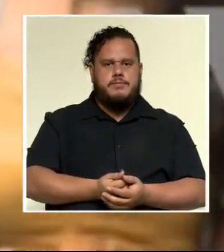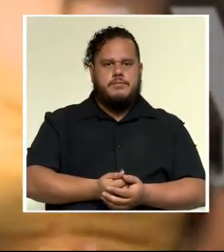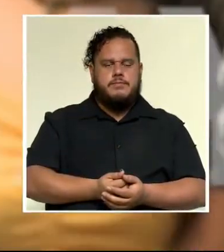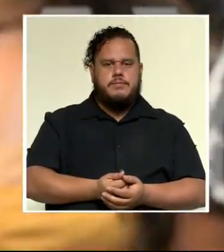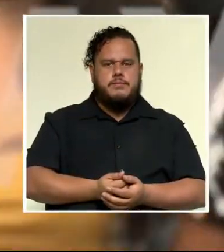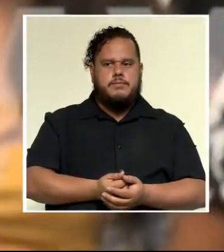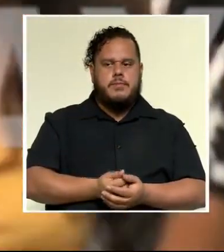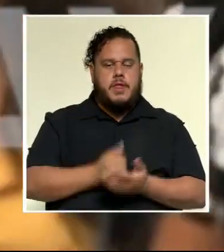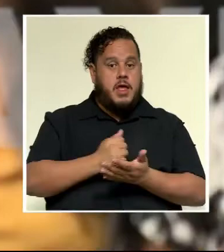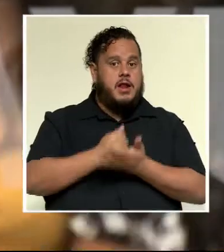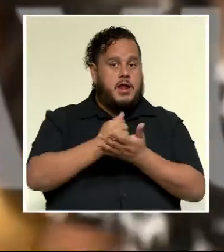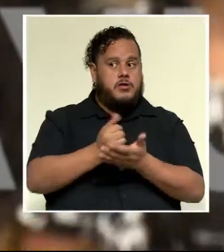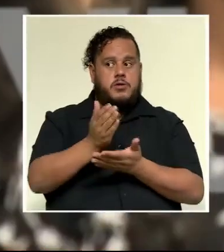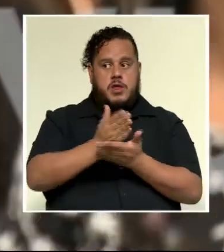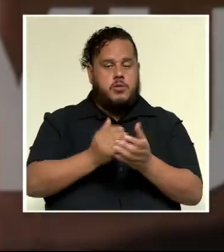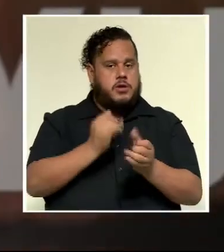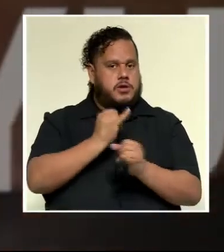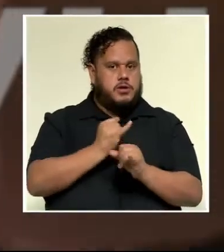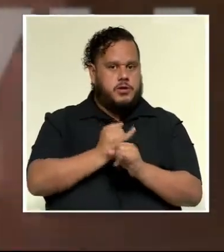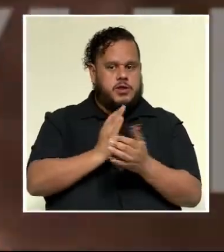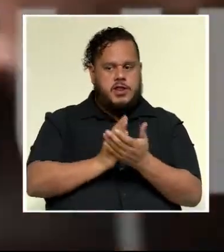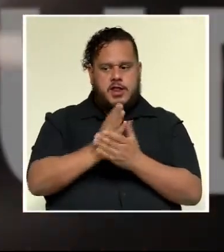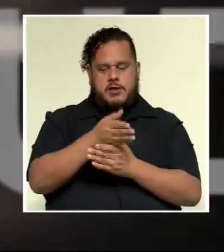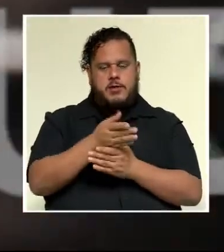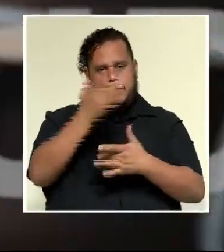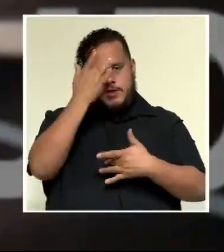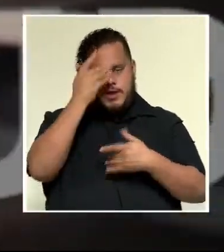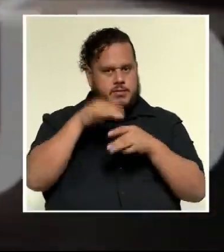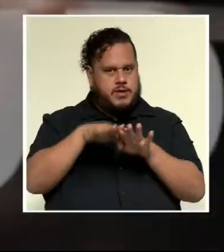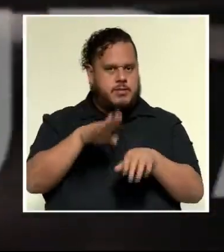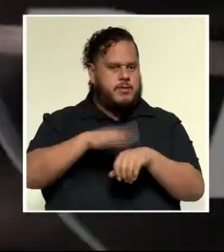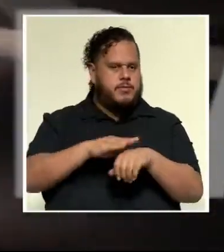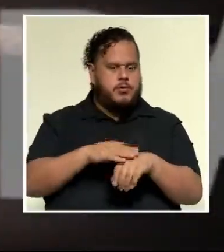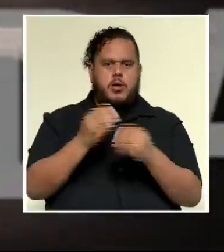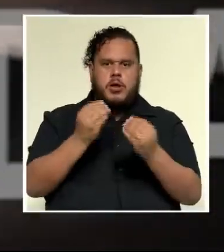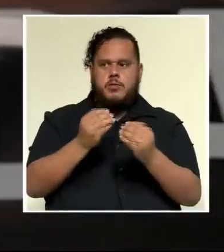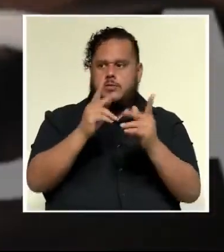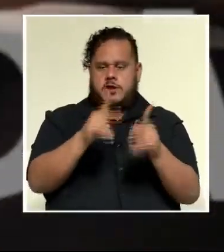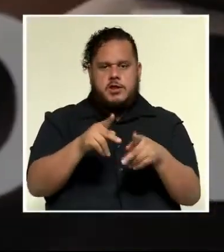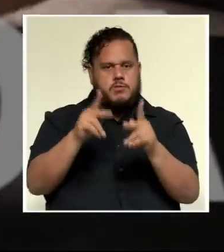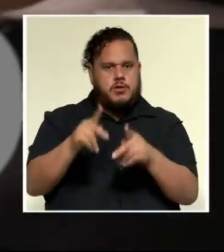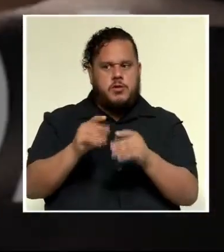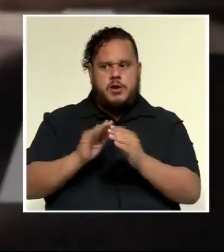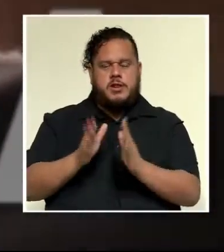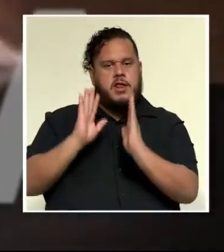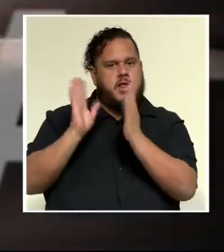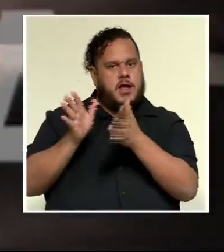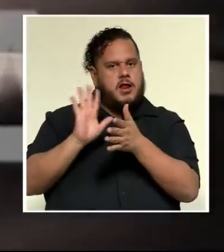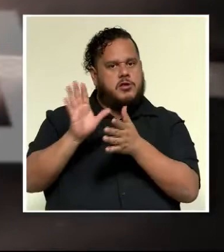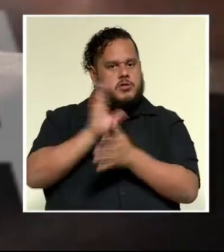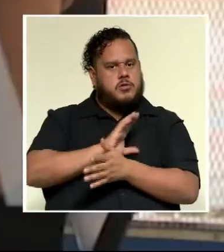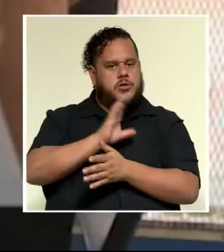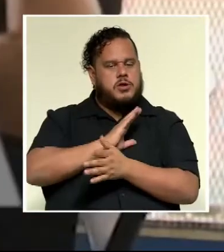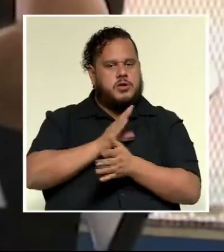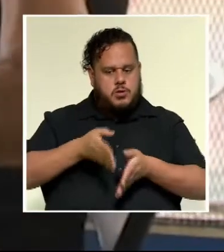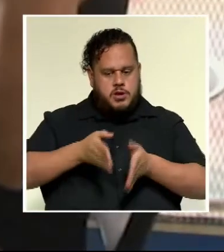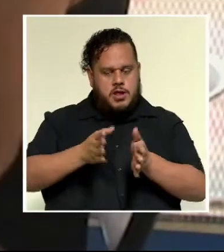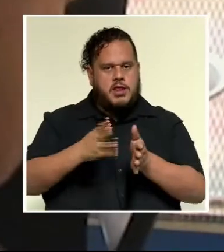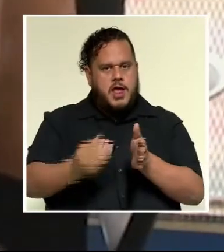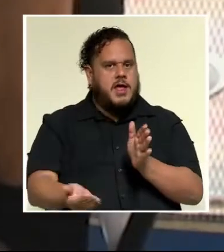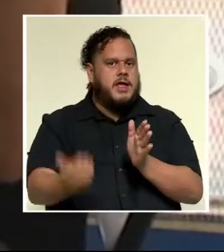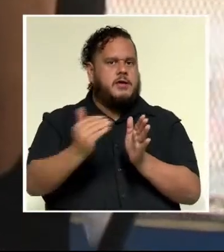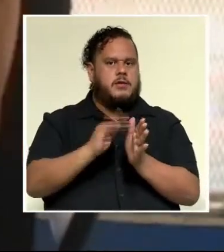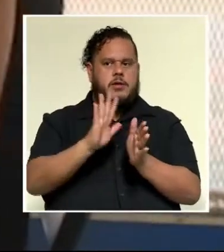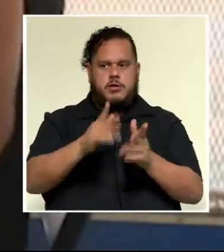La ayuda de algunas entidades durante la pandemia permitió que decenas de personas dejaran su condición de calle y recuperaran